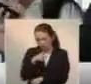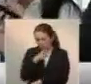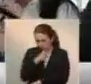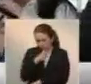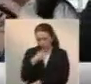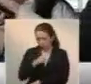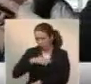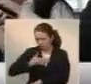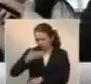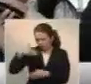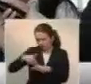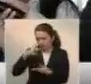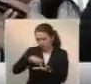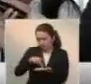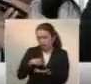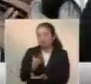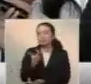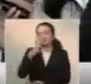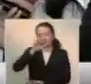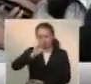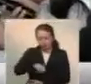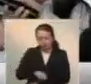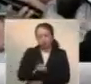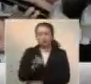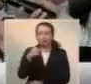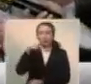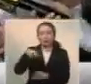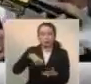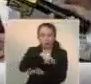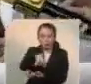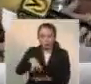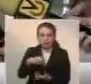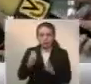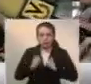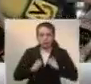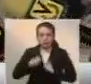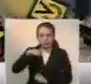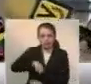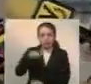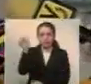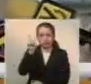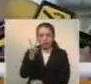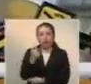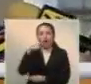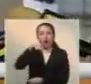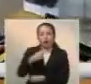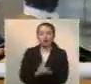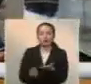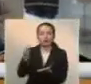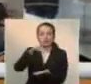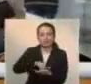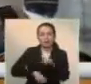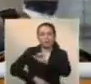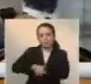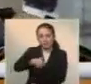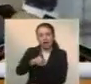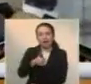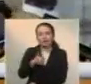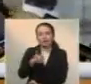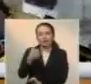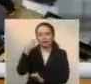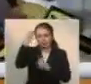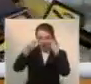Sí, lamentablemente la situación que estamos viviendo hoy en día en Venezuela, hoy se ratifica más la posición del presidente Chávez